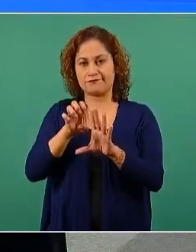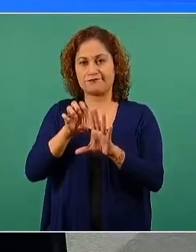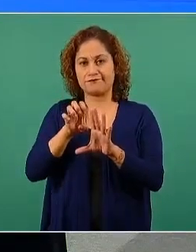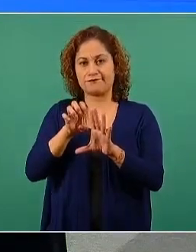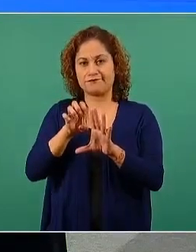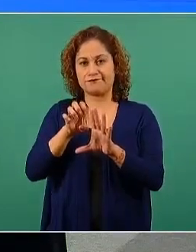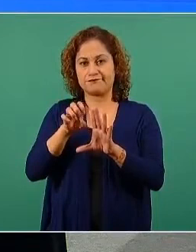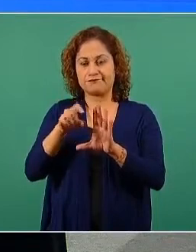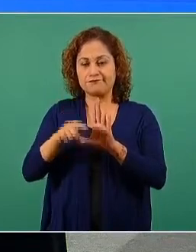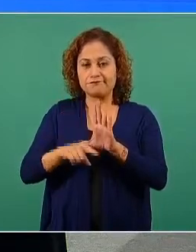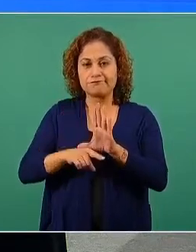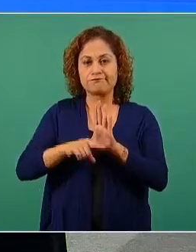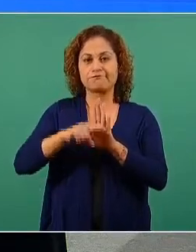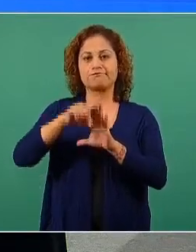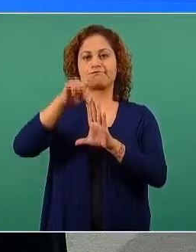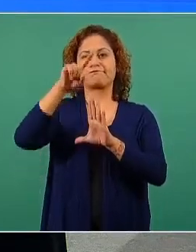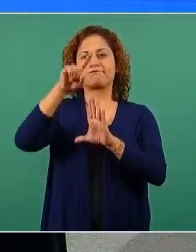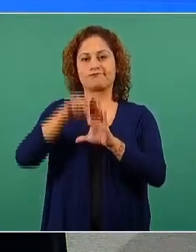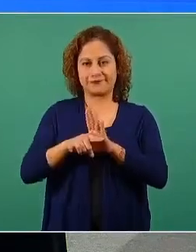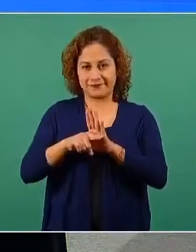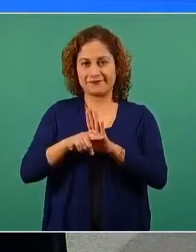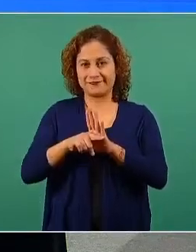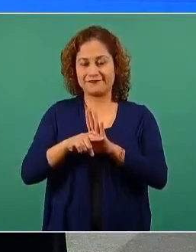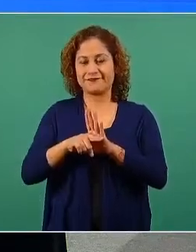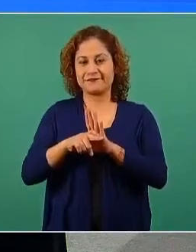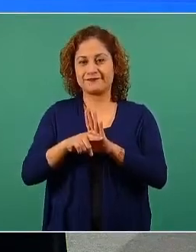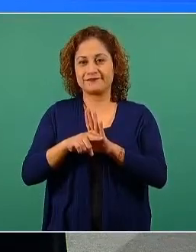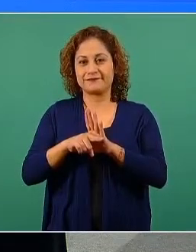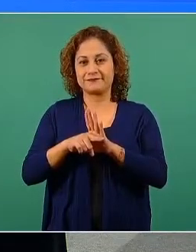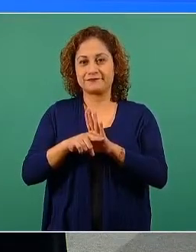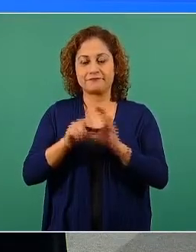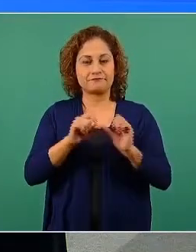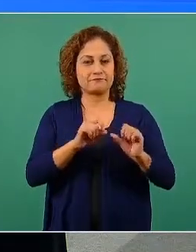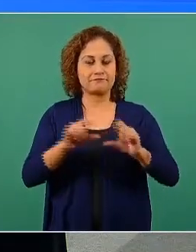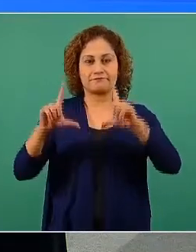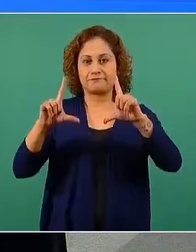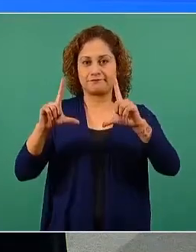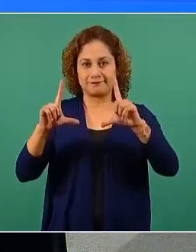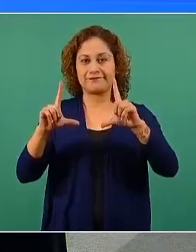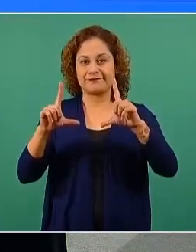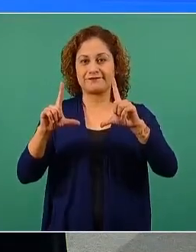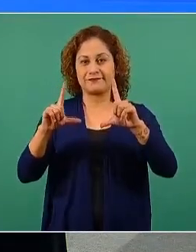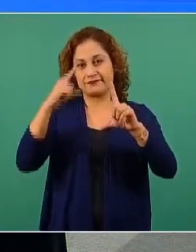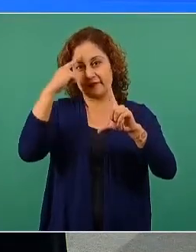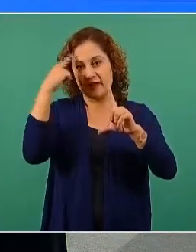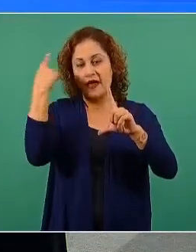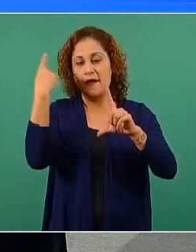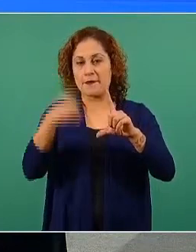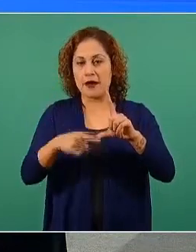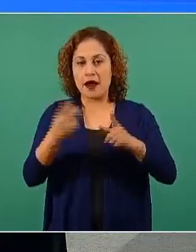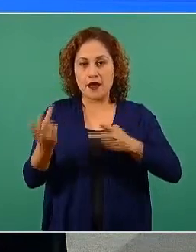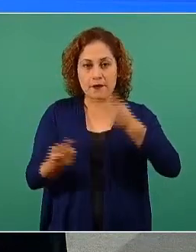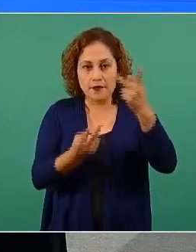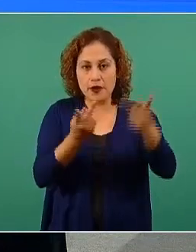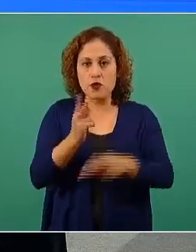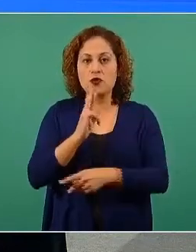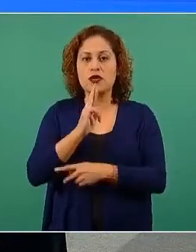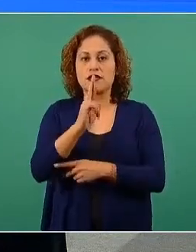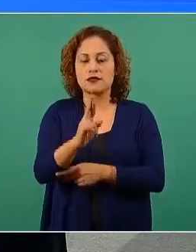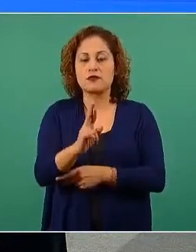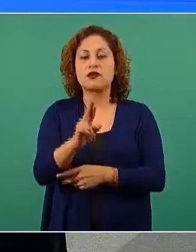figura, se abre un servicio automatizado de preguntas-respuestas en la aplicación